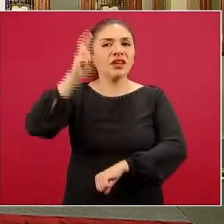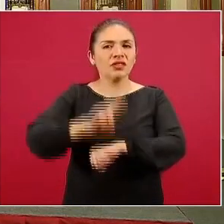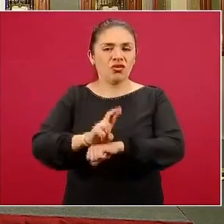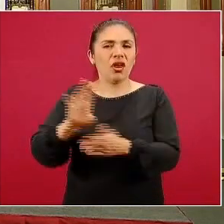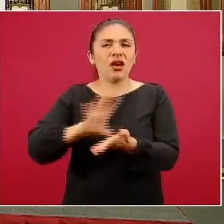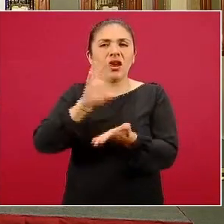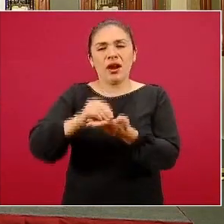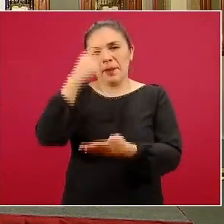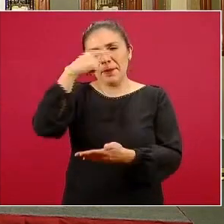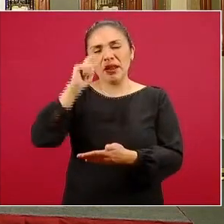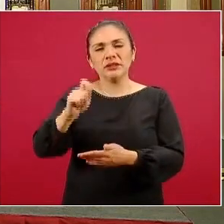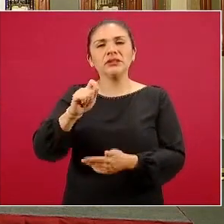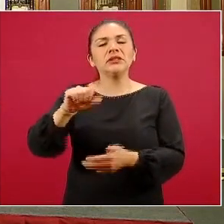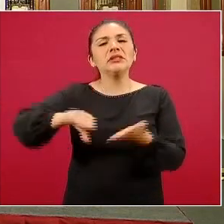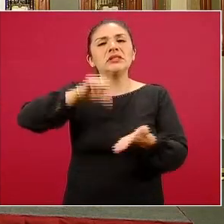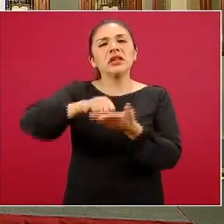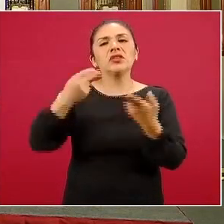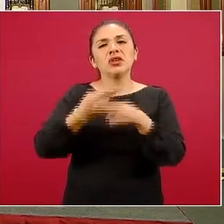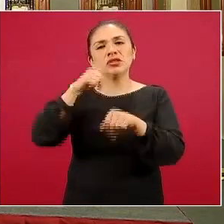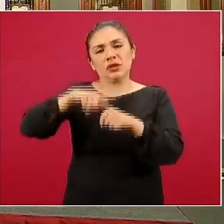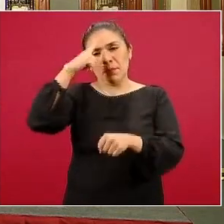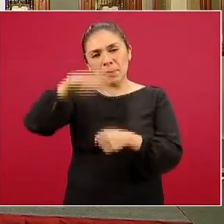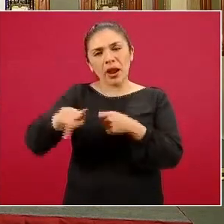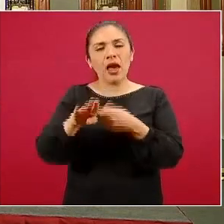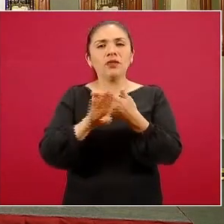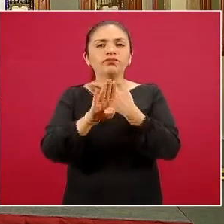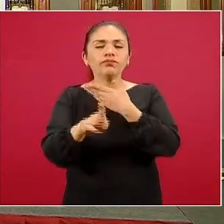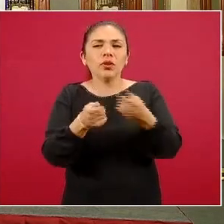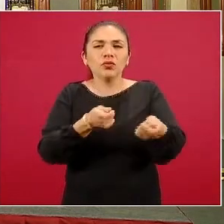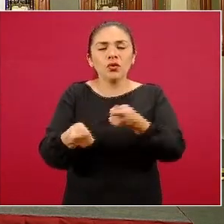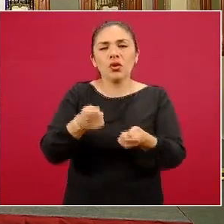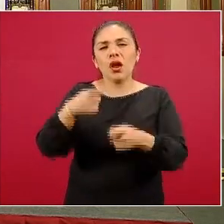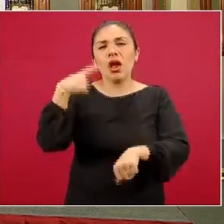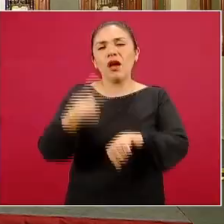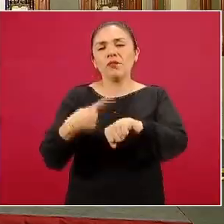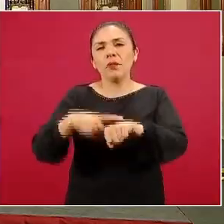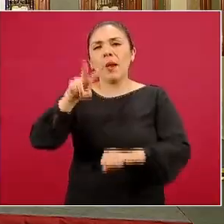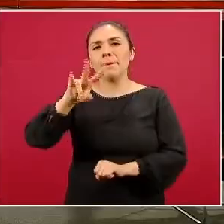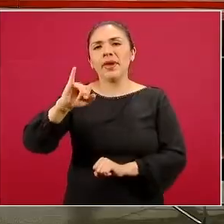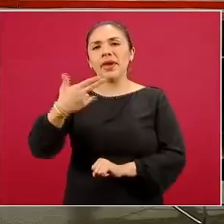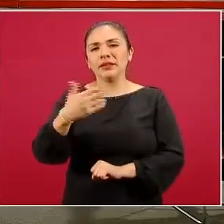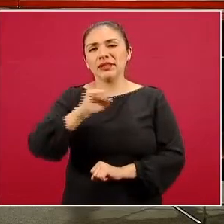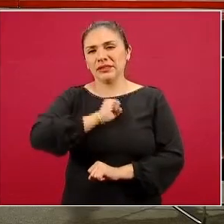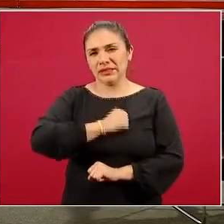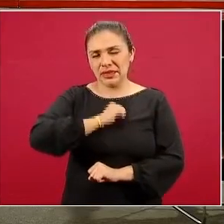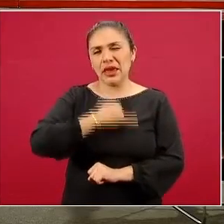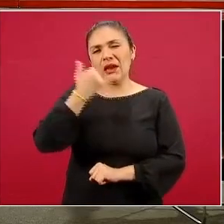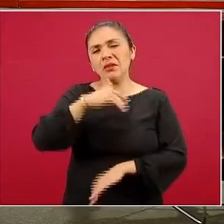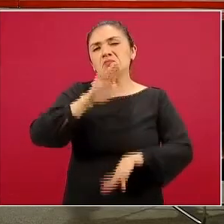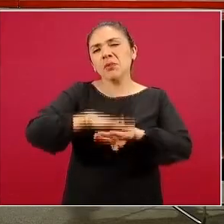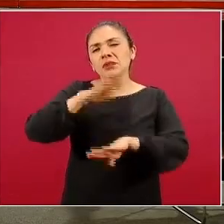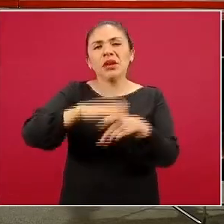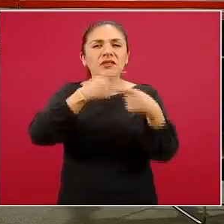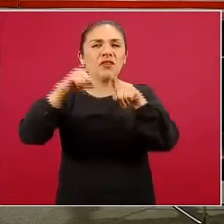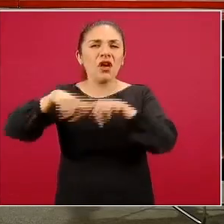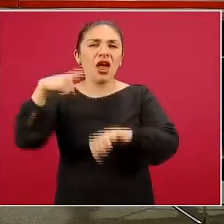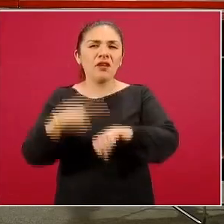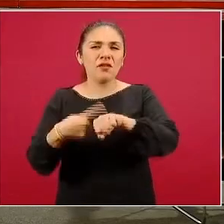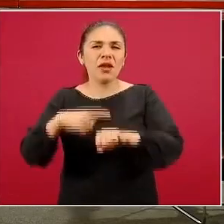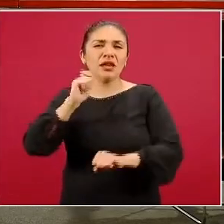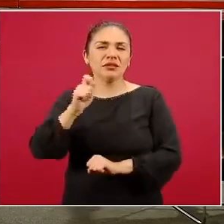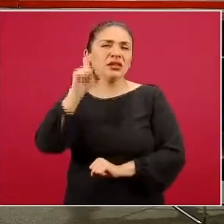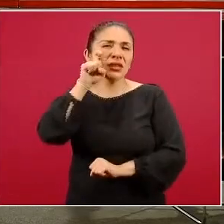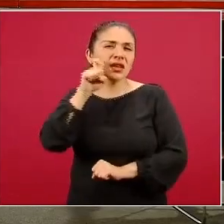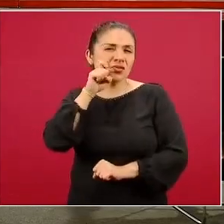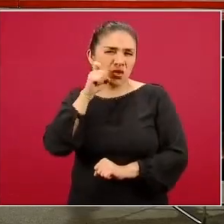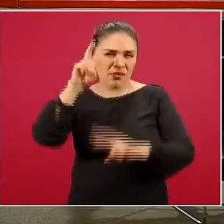general del Centro Nacional para la Prevención y Control del VIH-Sida y otras infecciones de transmisión sexual. Bienvenida,